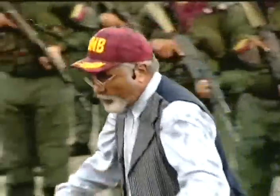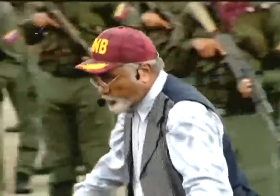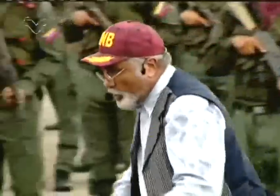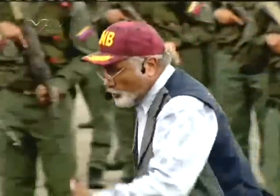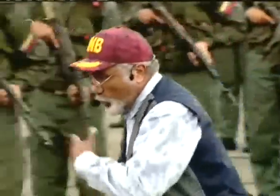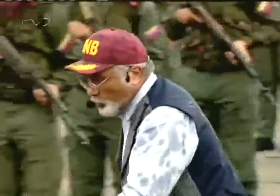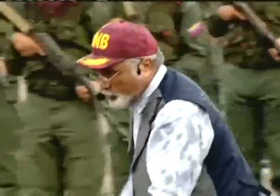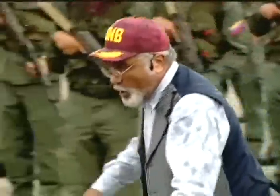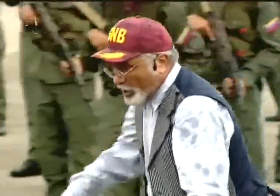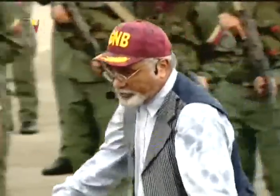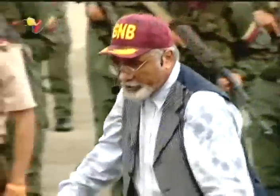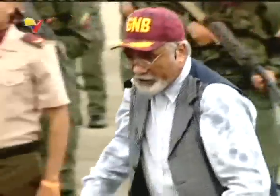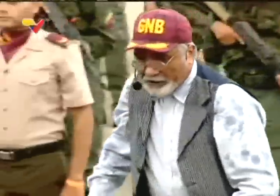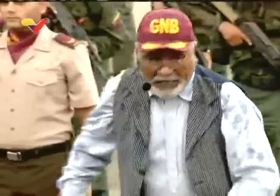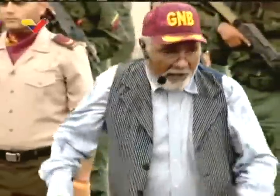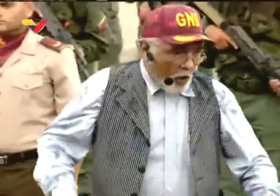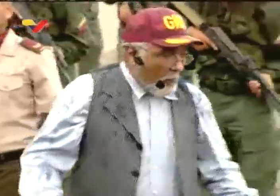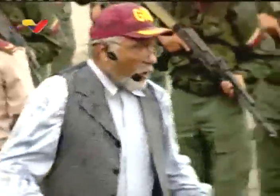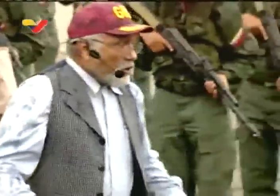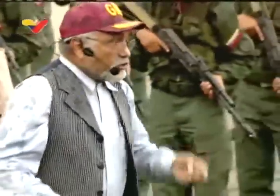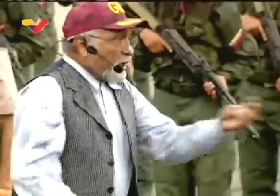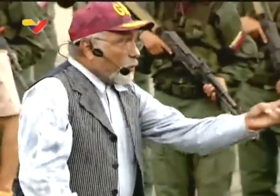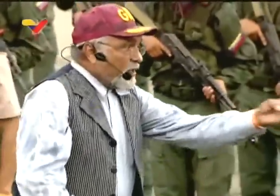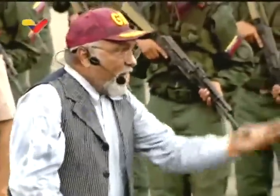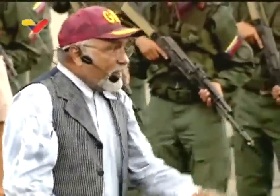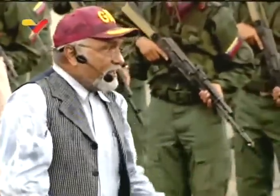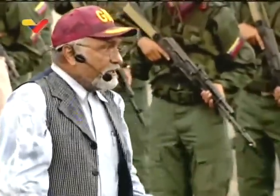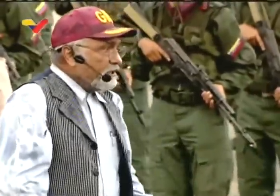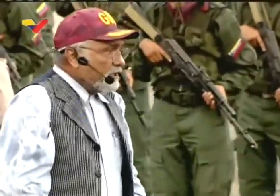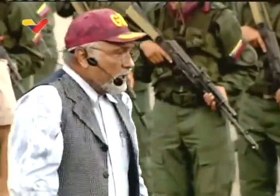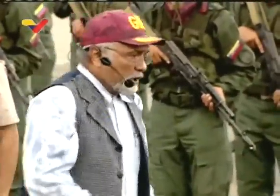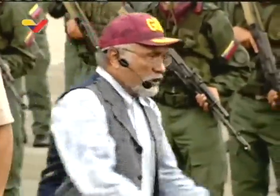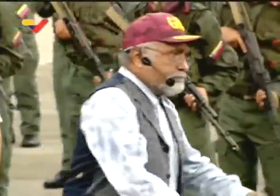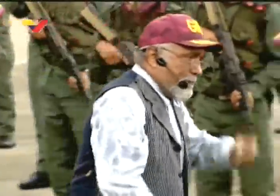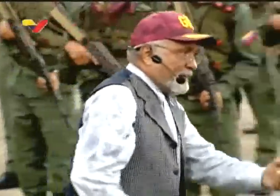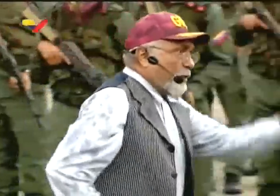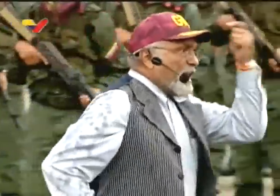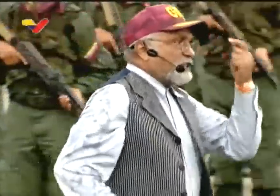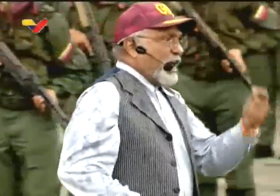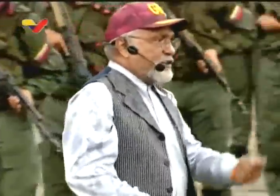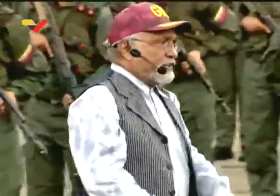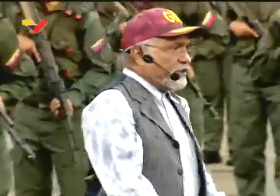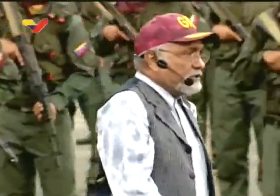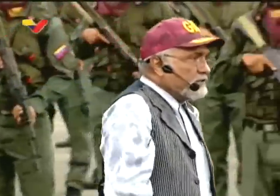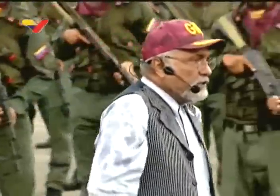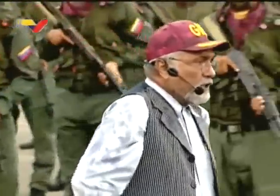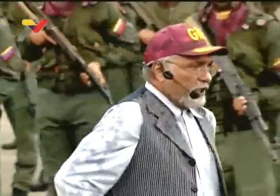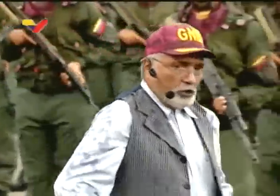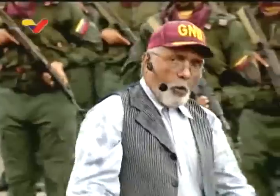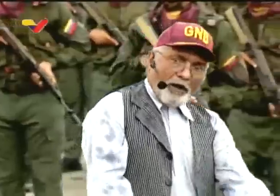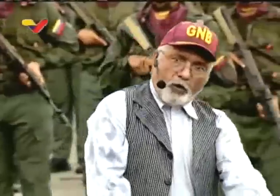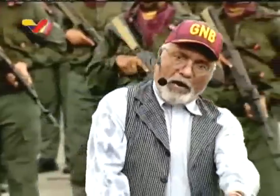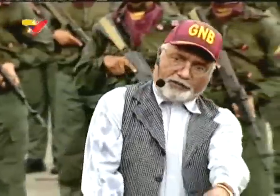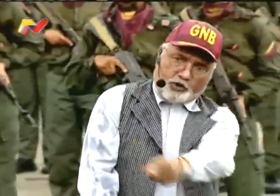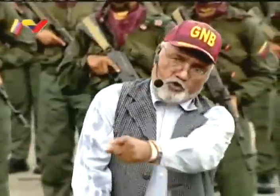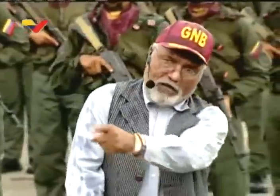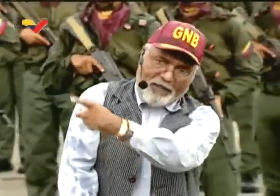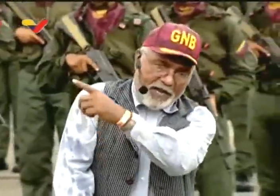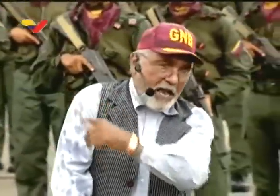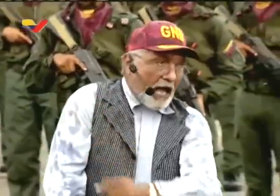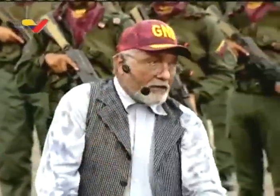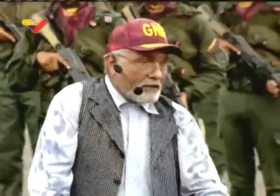pidiendo a gritos soluciones, tales como seguridad, respeto a las leyes, resguardo